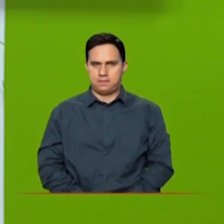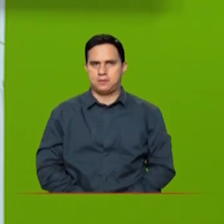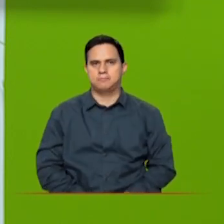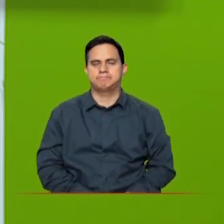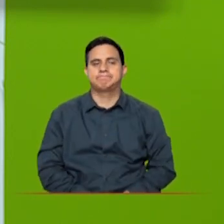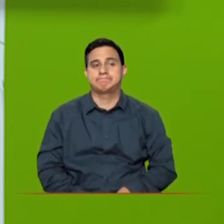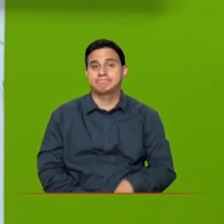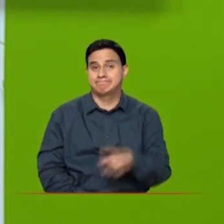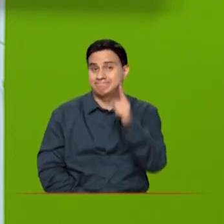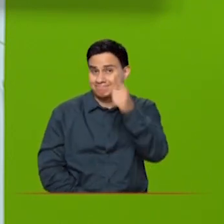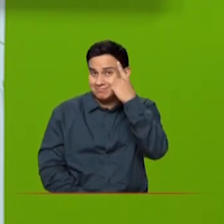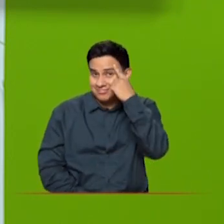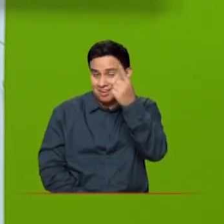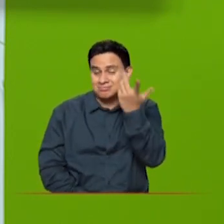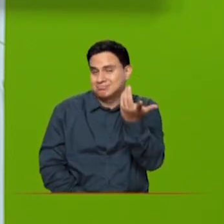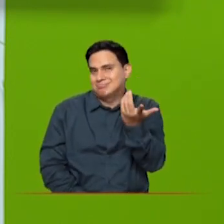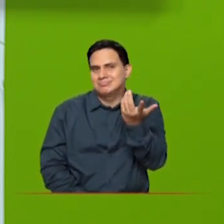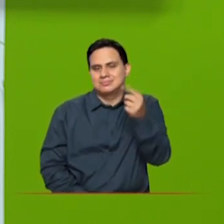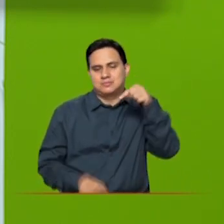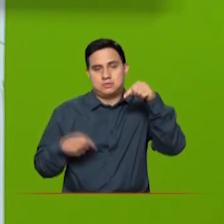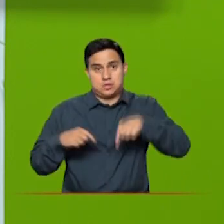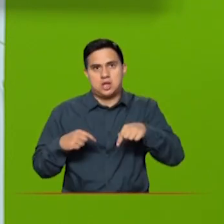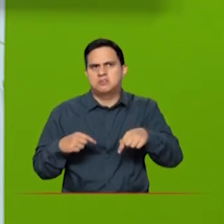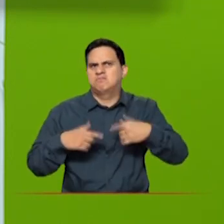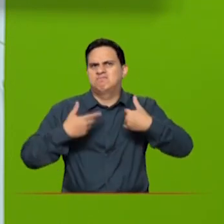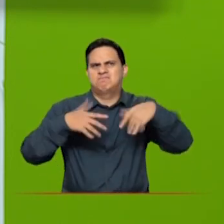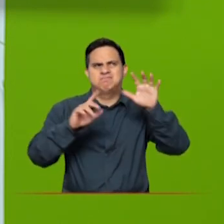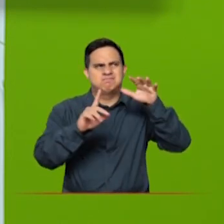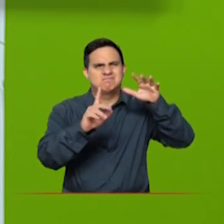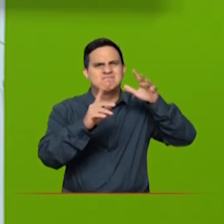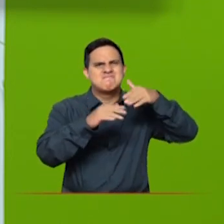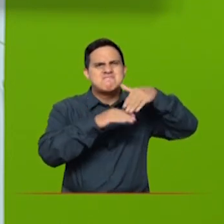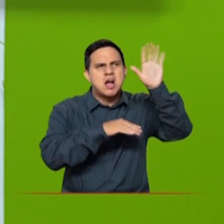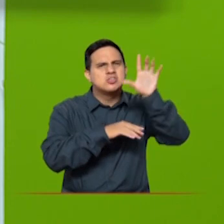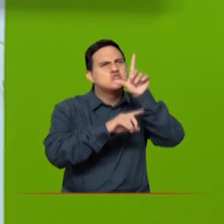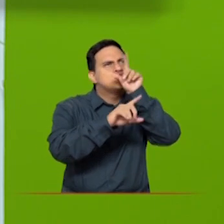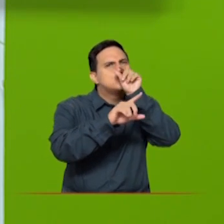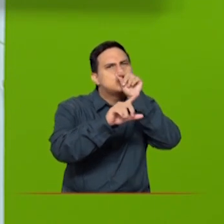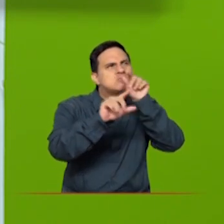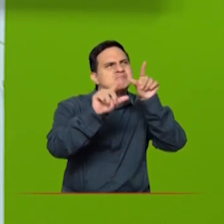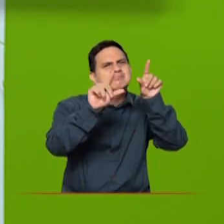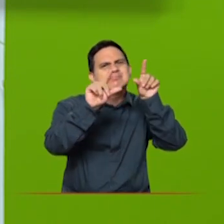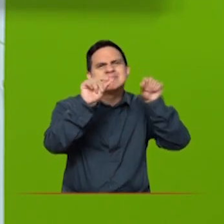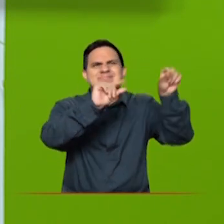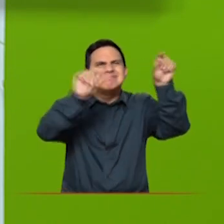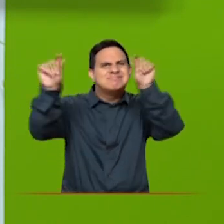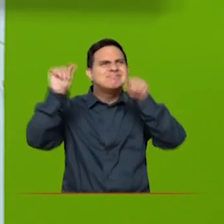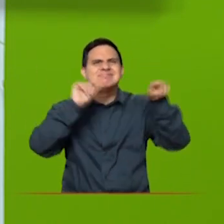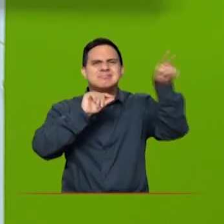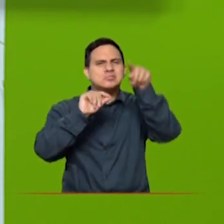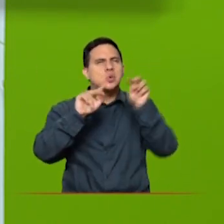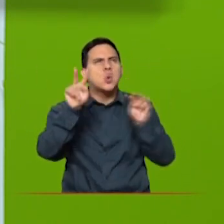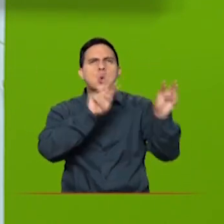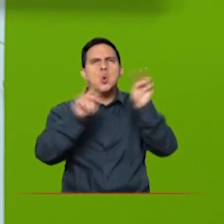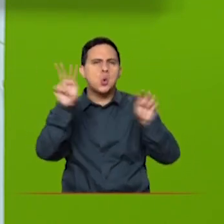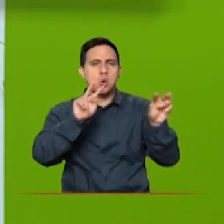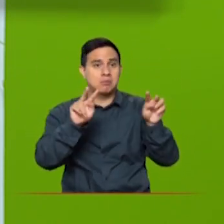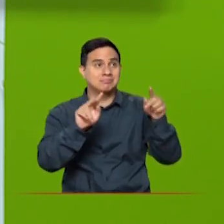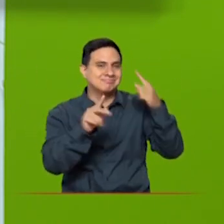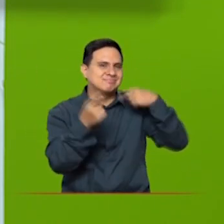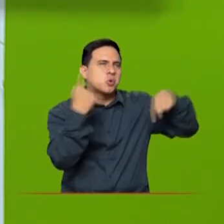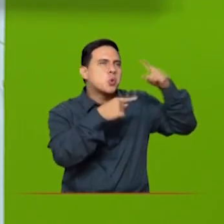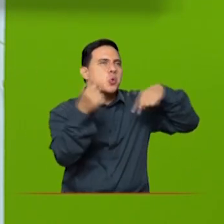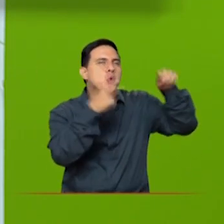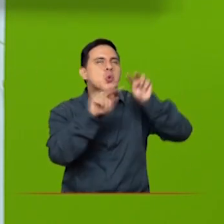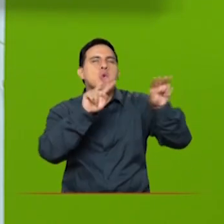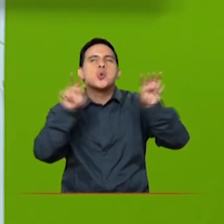ya sabemos que en Colombia somos potencia en aviturismo Pero y si les dijéramos que también podemos hacer turismo de observación